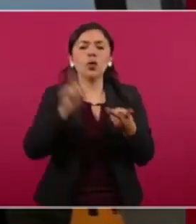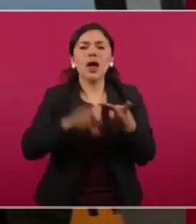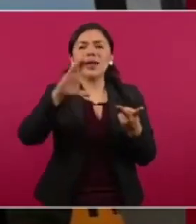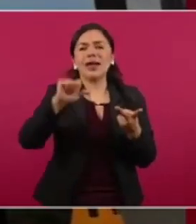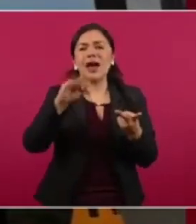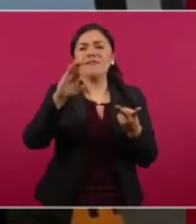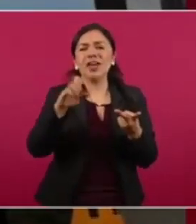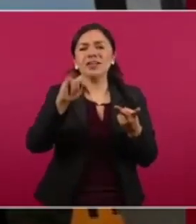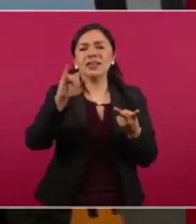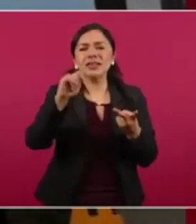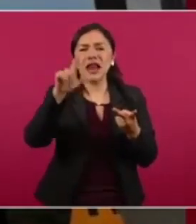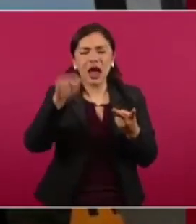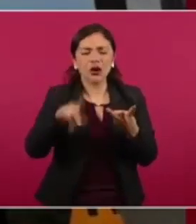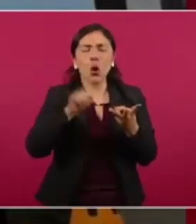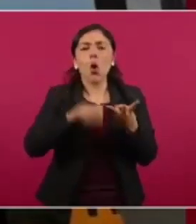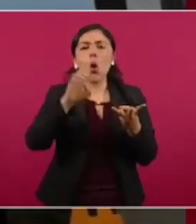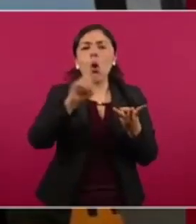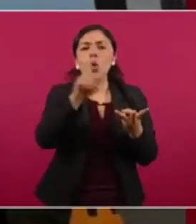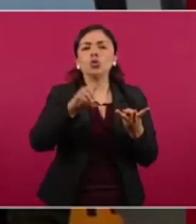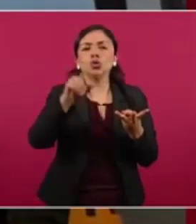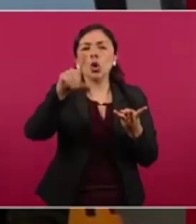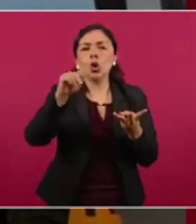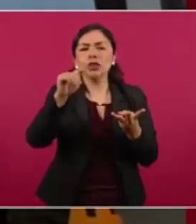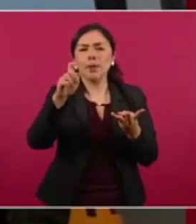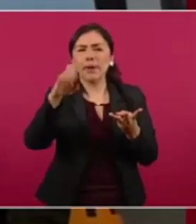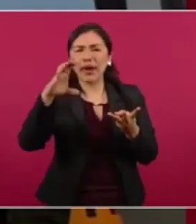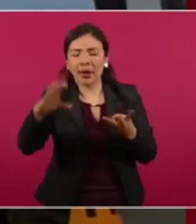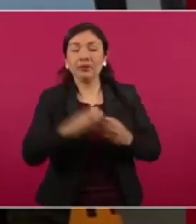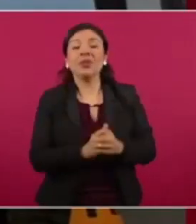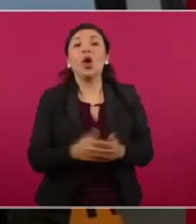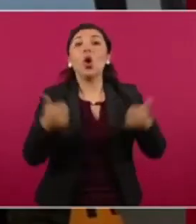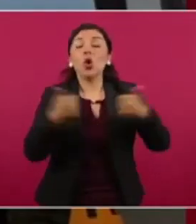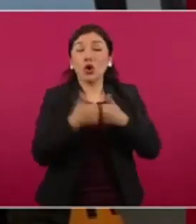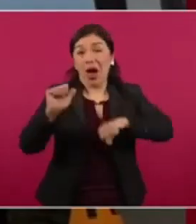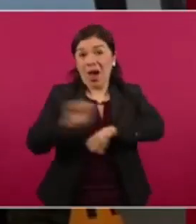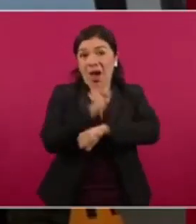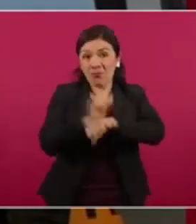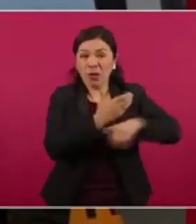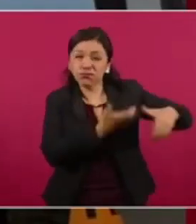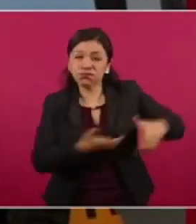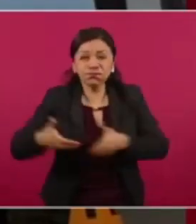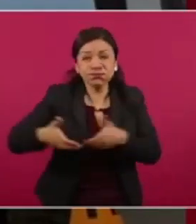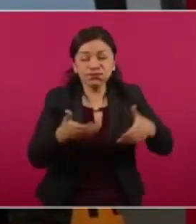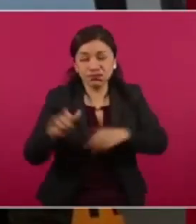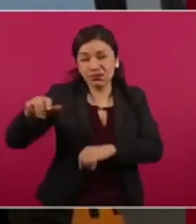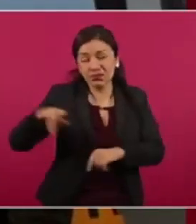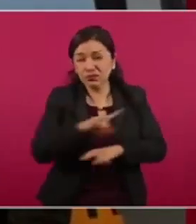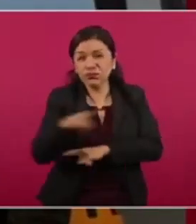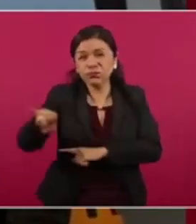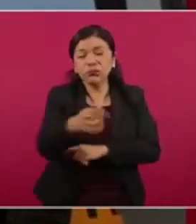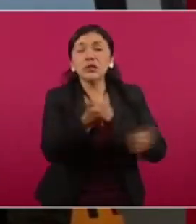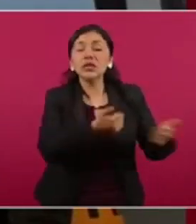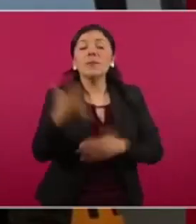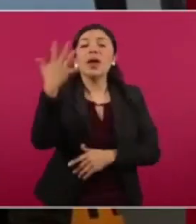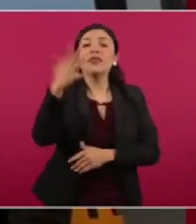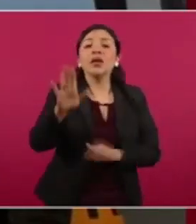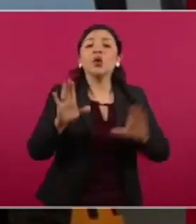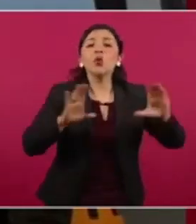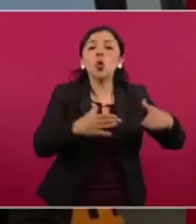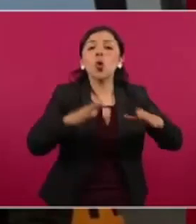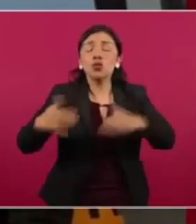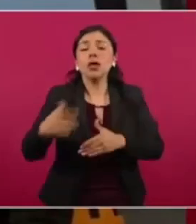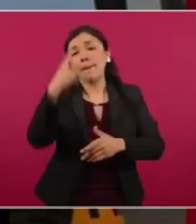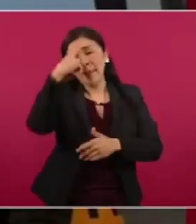Cafetitlán y Ozolotepec. Por vía terrestre se llegó a 10 comunidades y se dispersaron